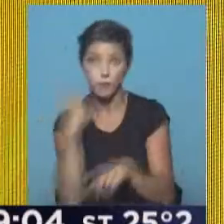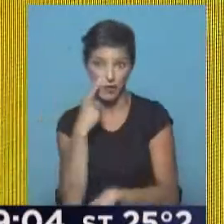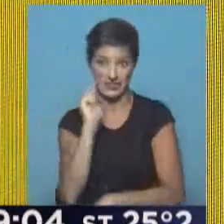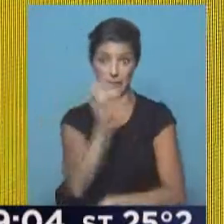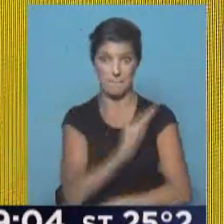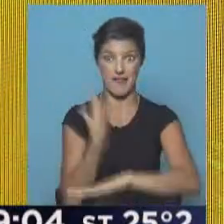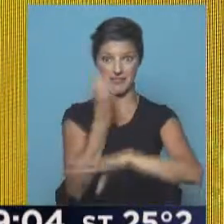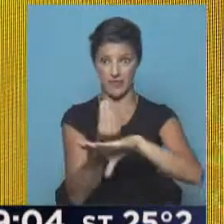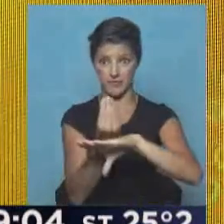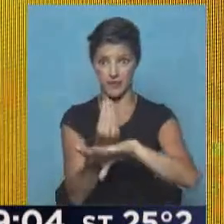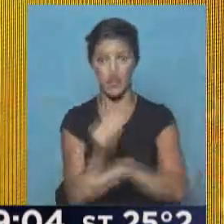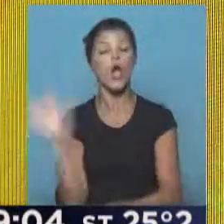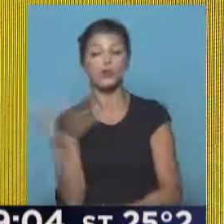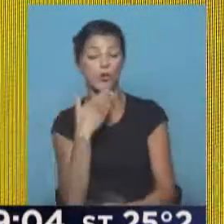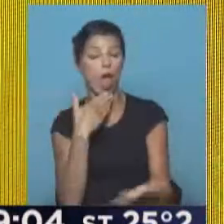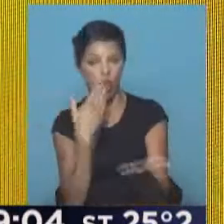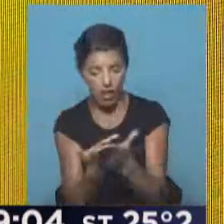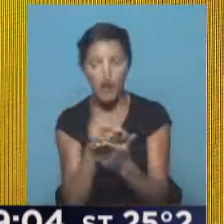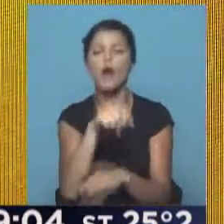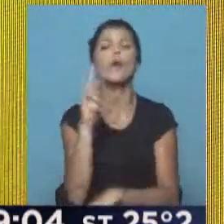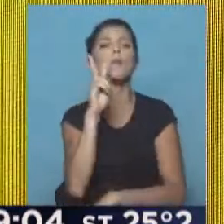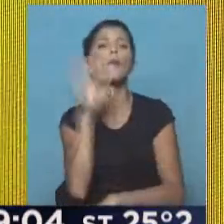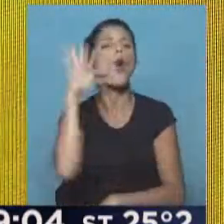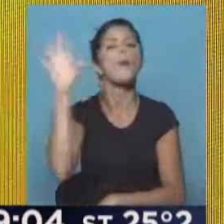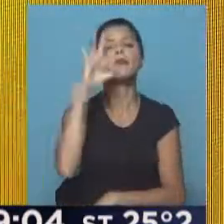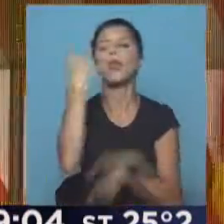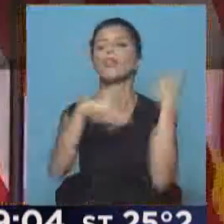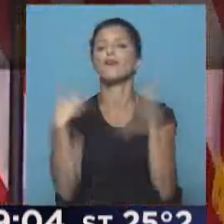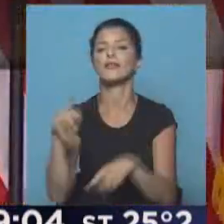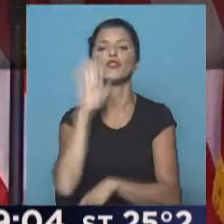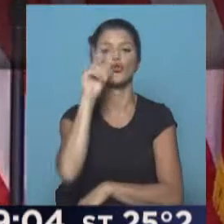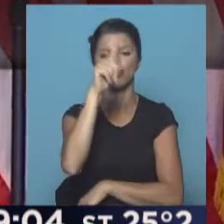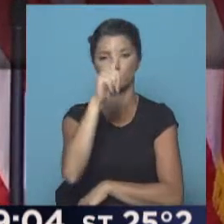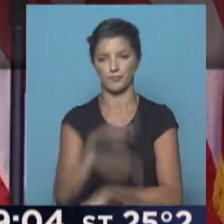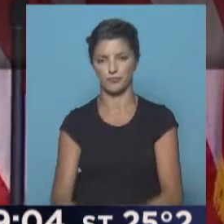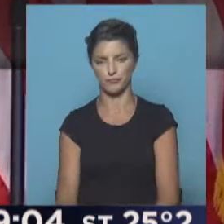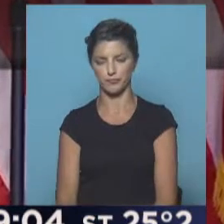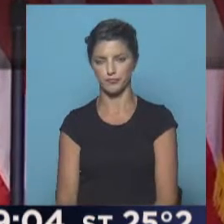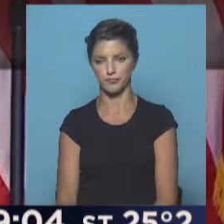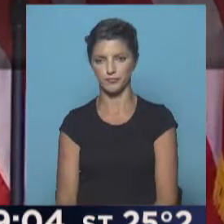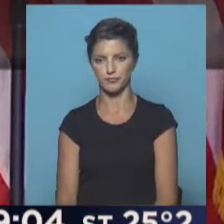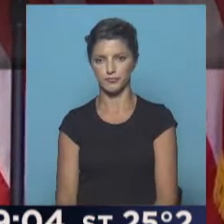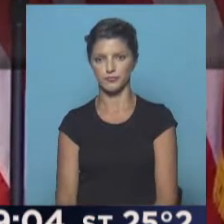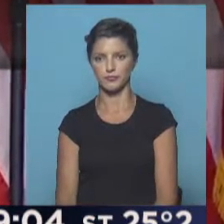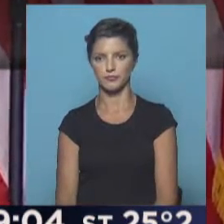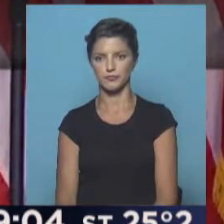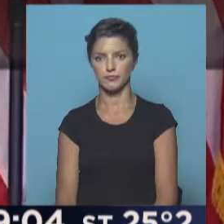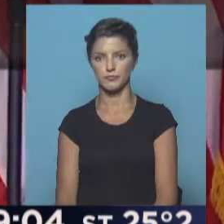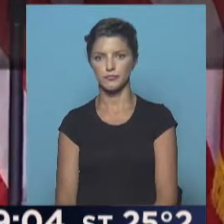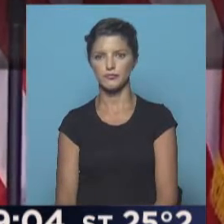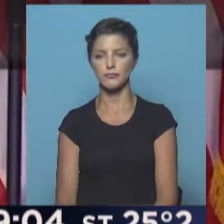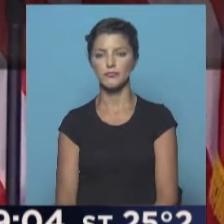sorprendió a todos y vamos a ver qué dice la calle en Estados Unidos. Just received a call